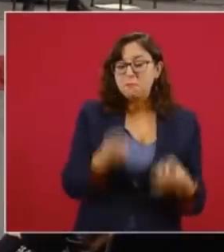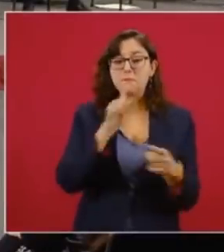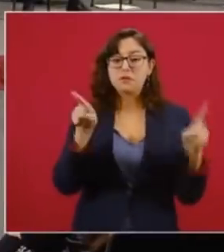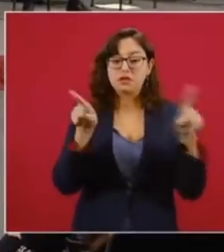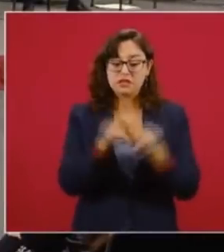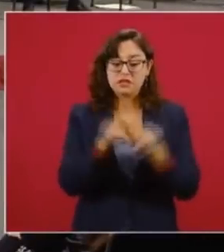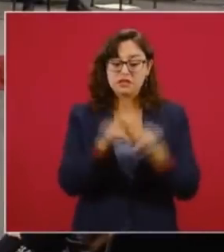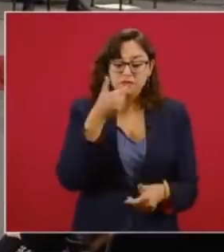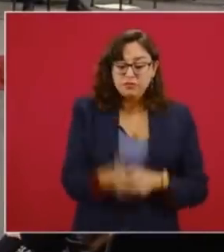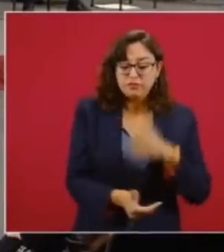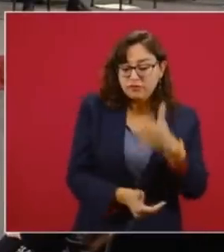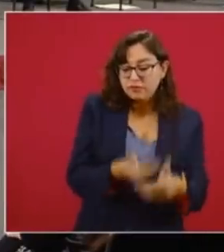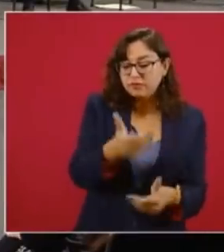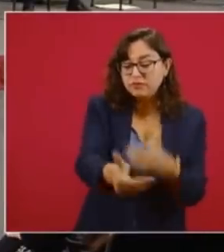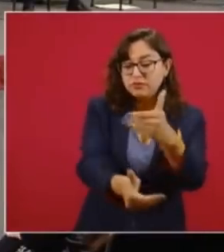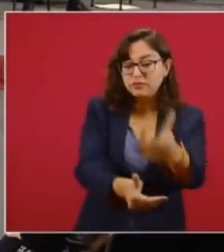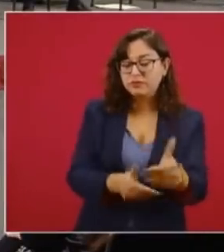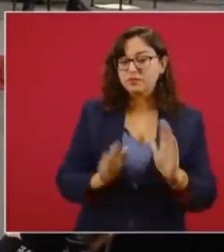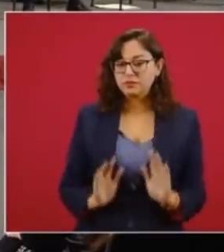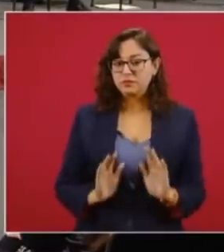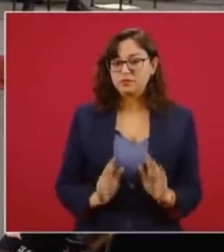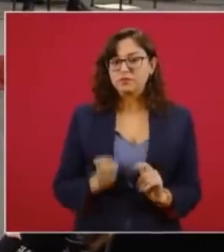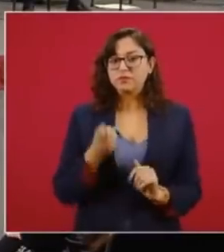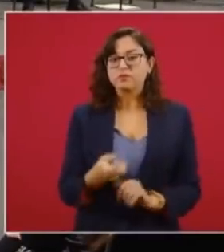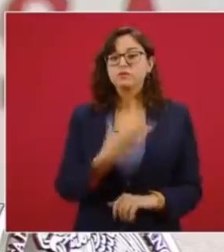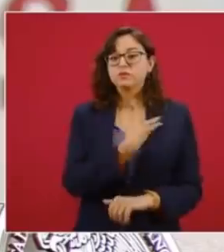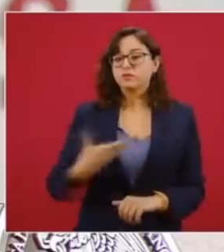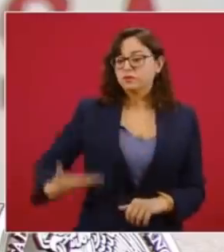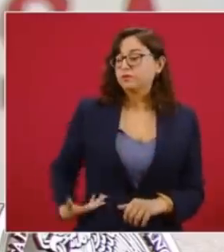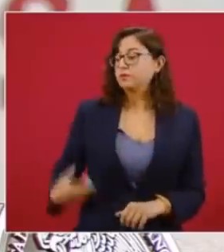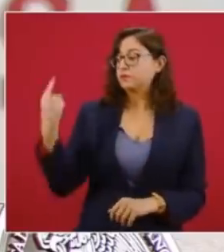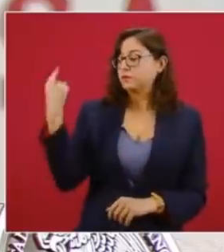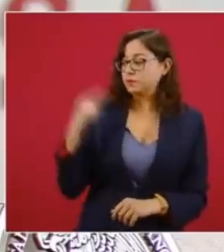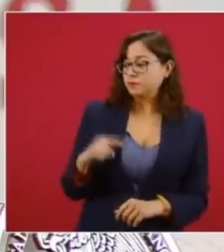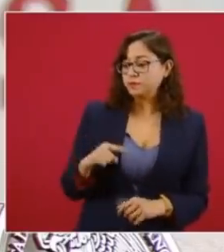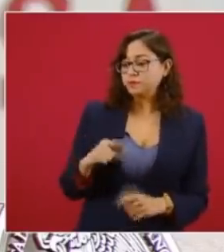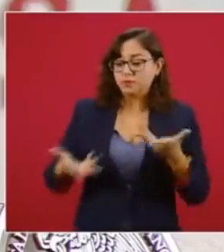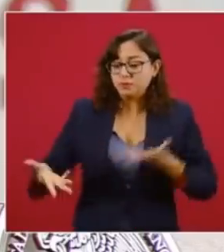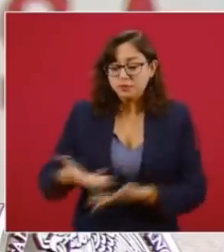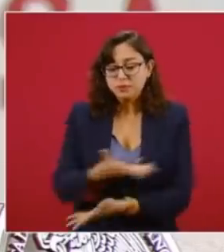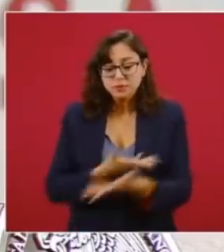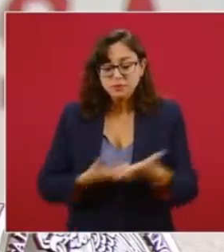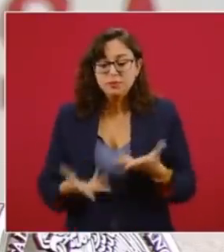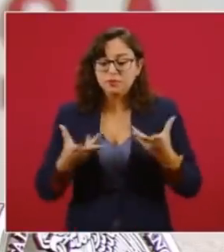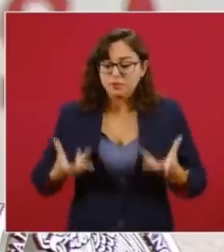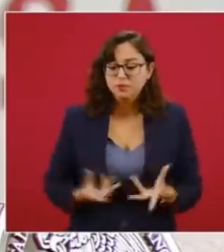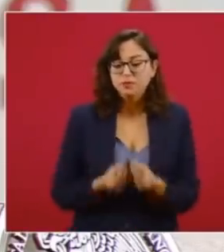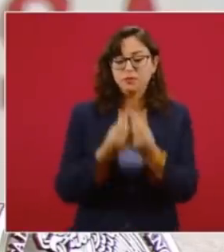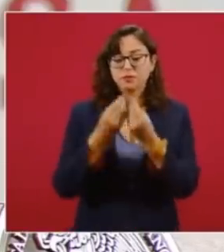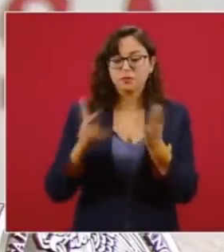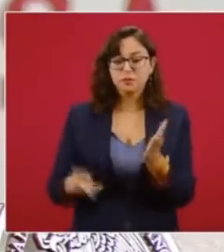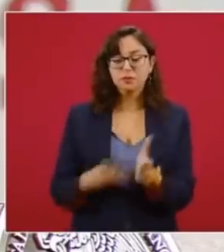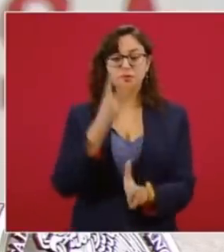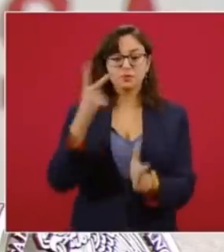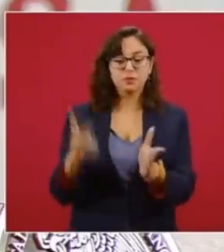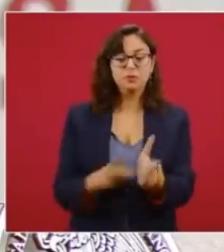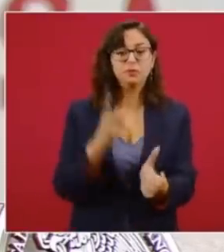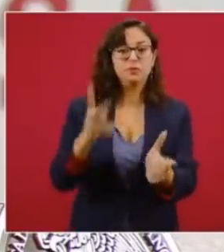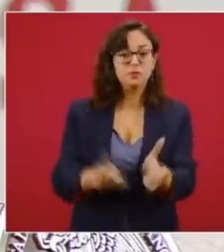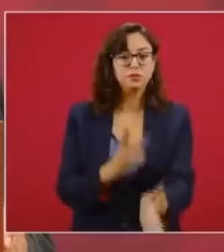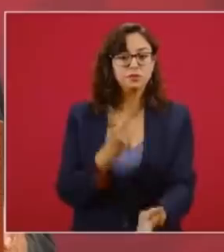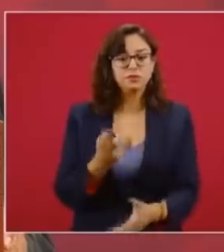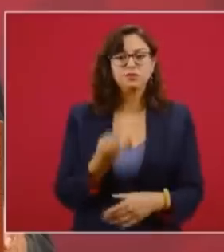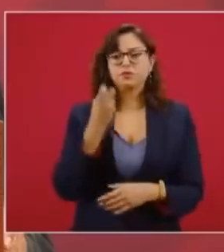estamos trabajando en esto y estamos tratando de colaborar, de que esto sea reiterado. Nosotros ya